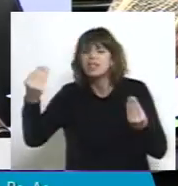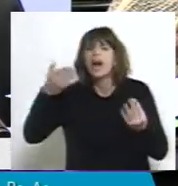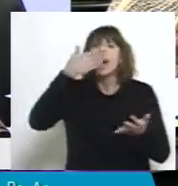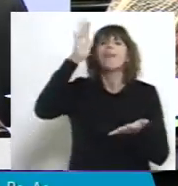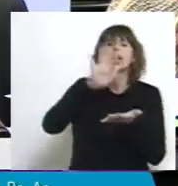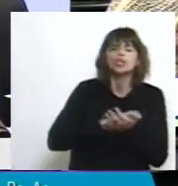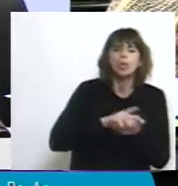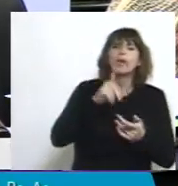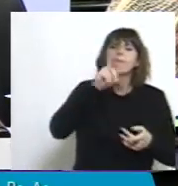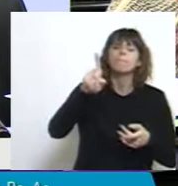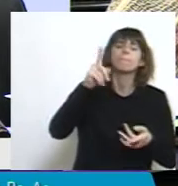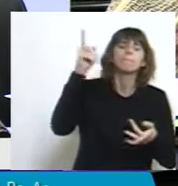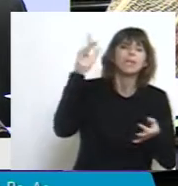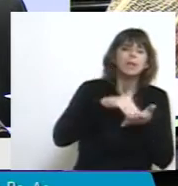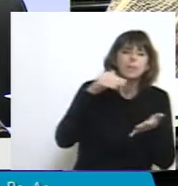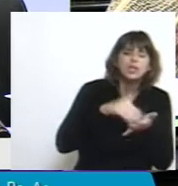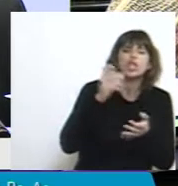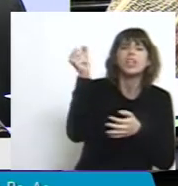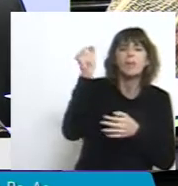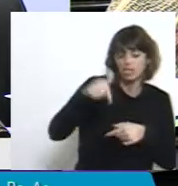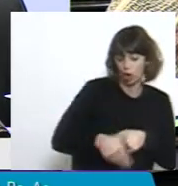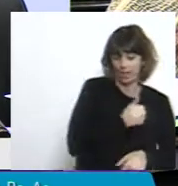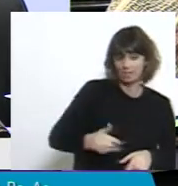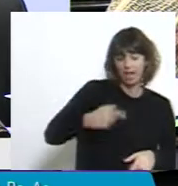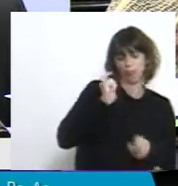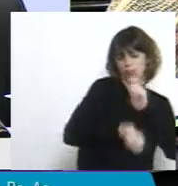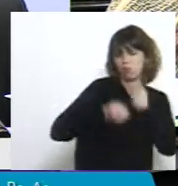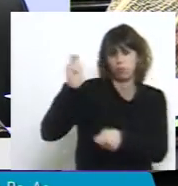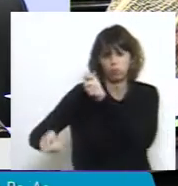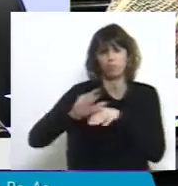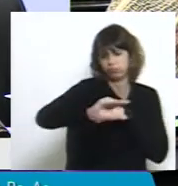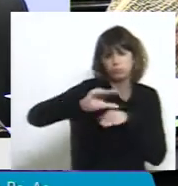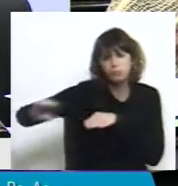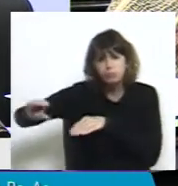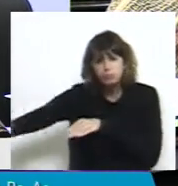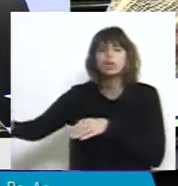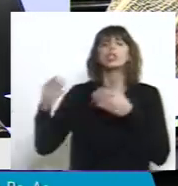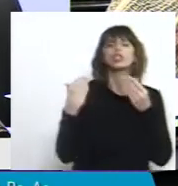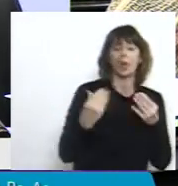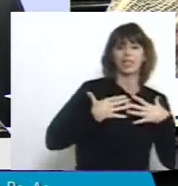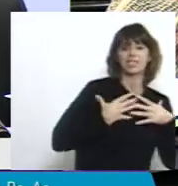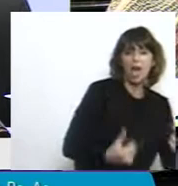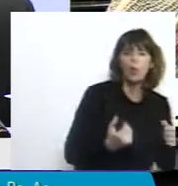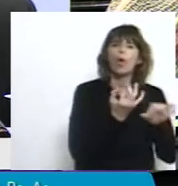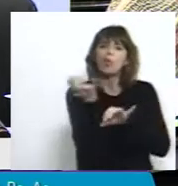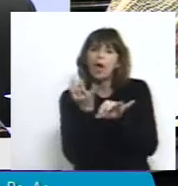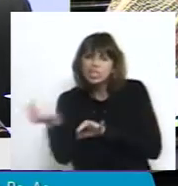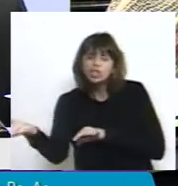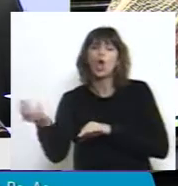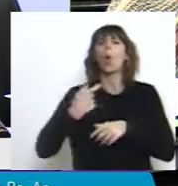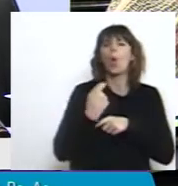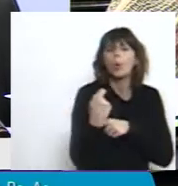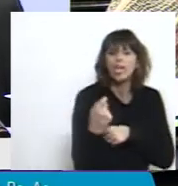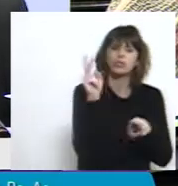de servicios sociales que este país invierte en la salud, la educación, la previsión social, la protección de